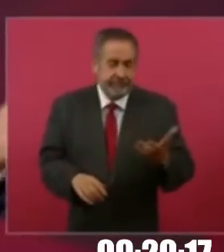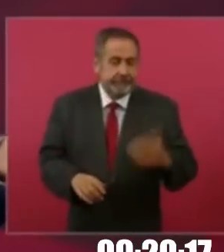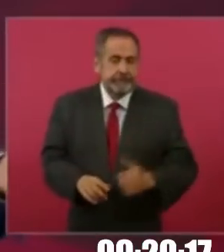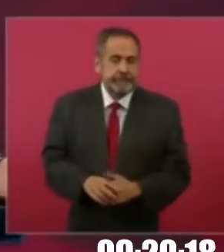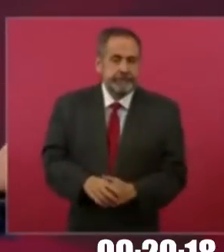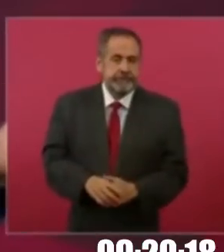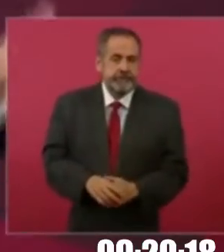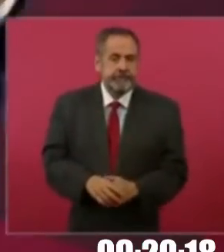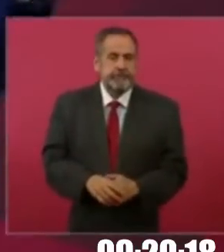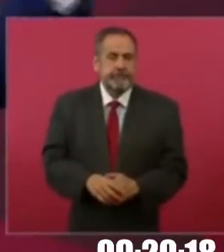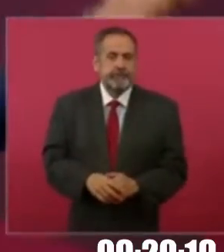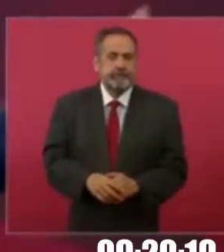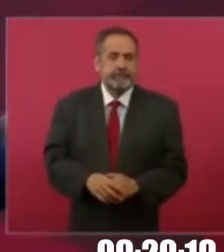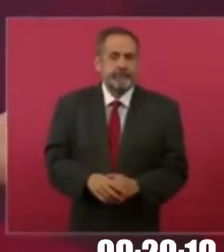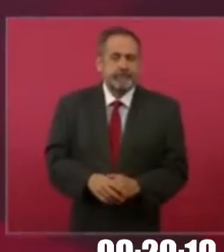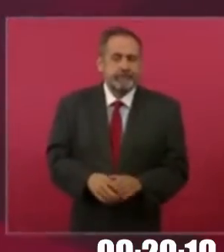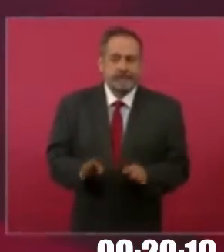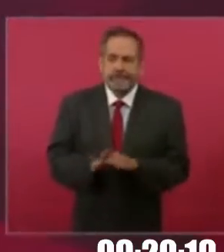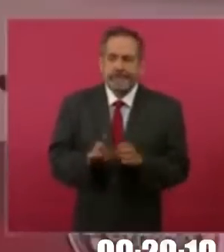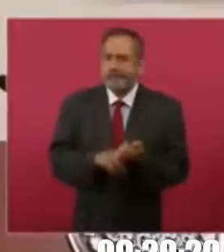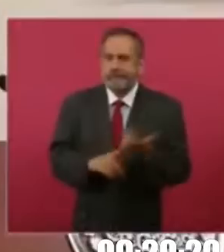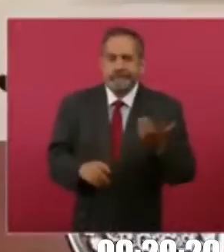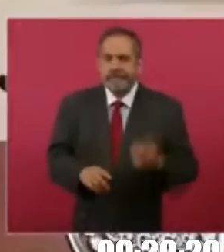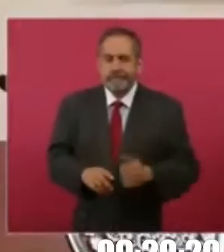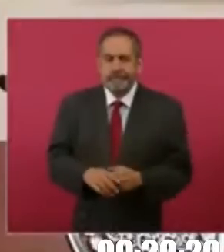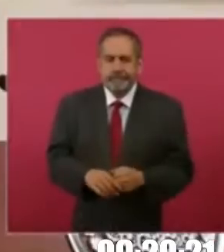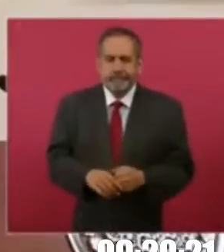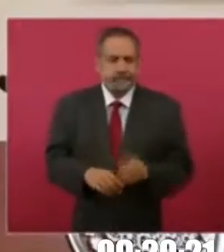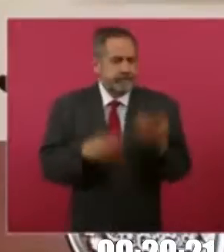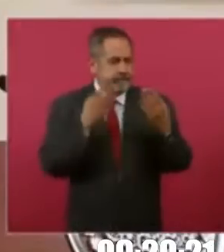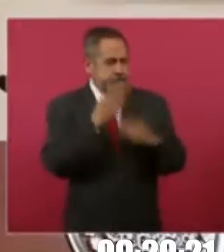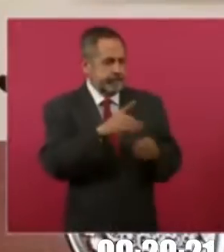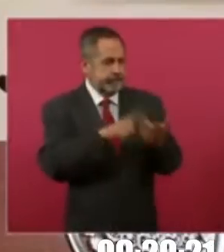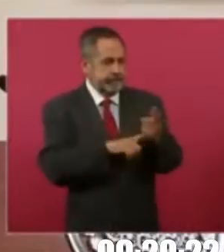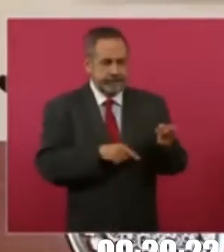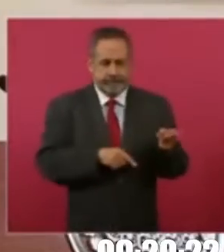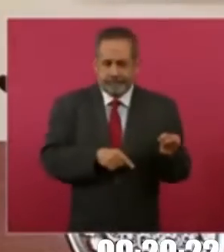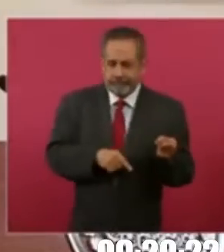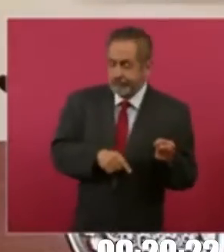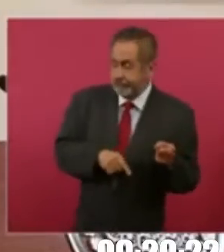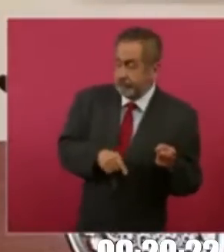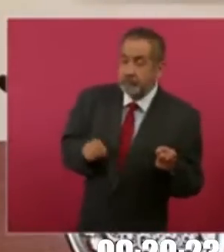porque cómo no va a saber un banco